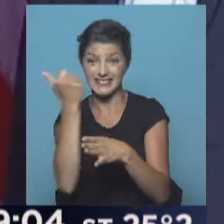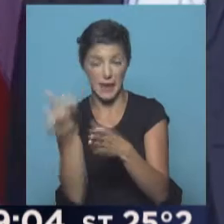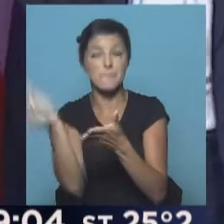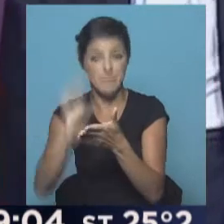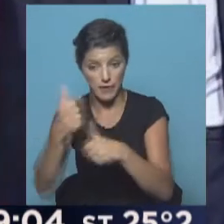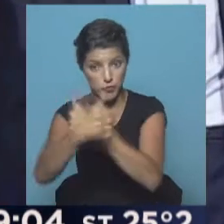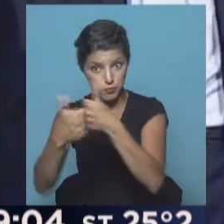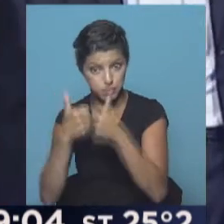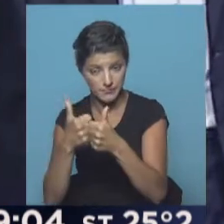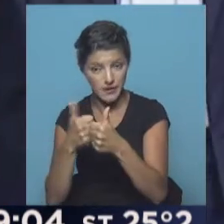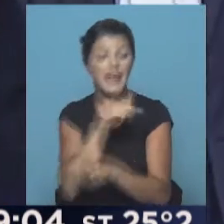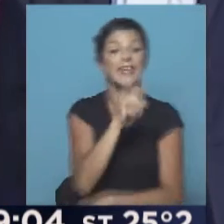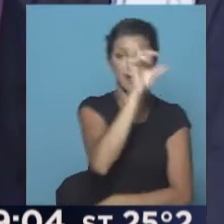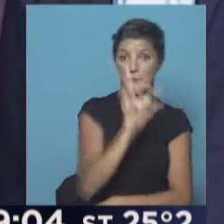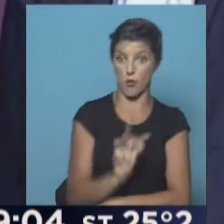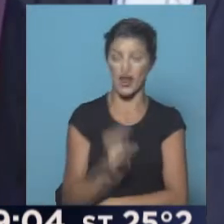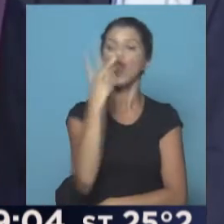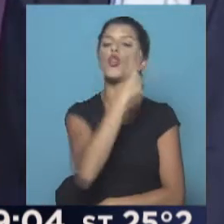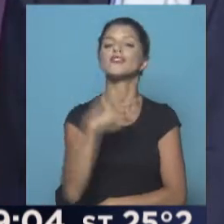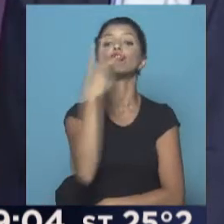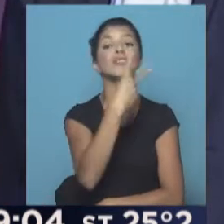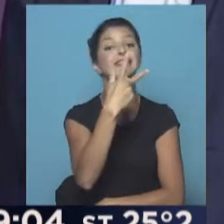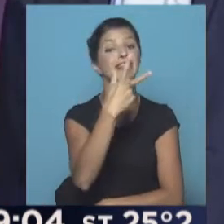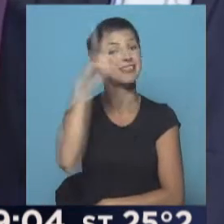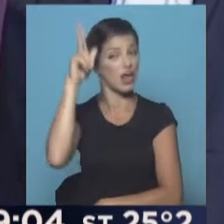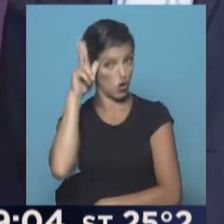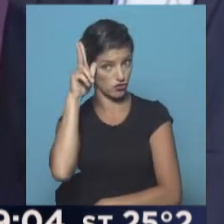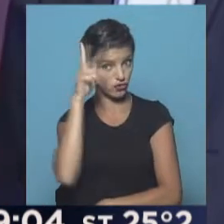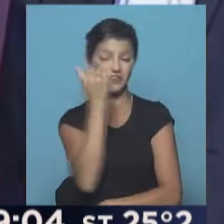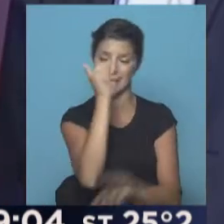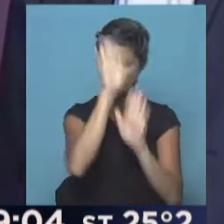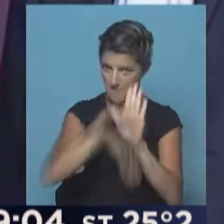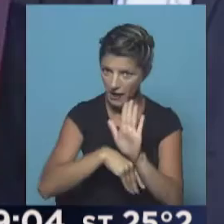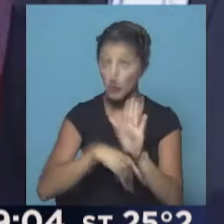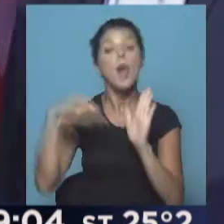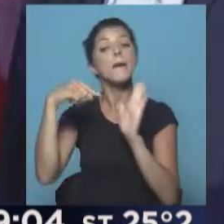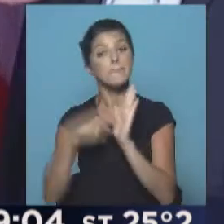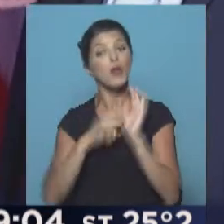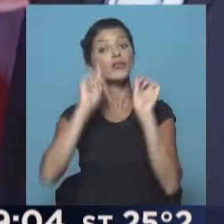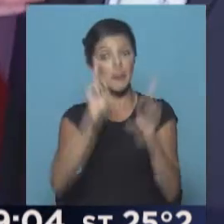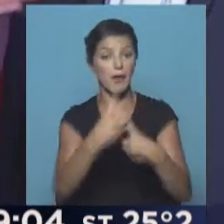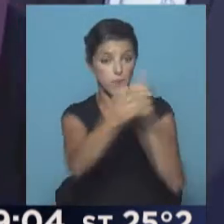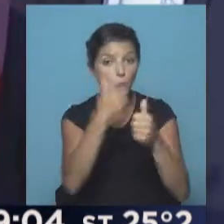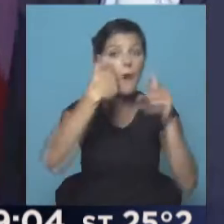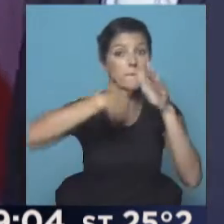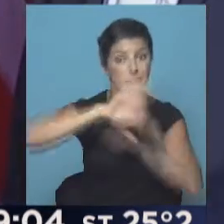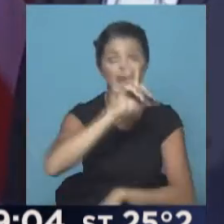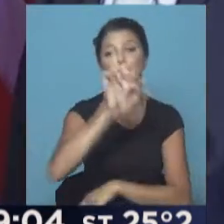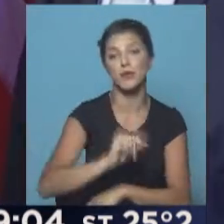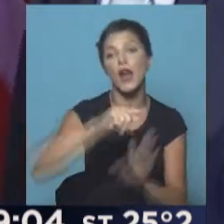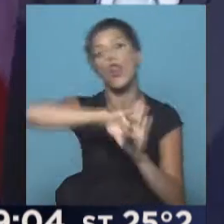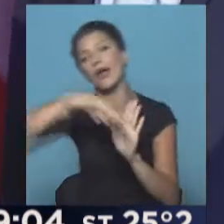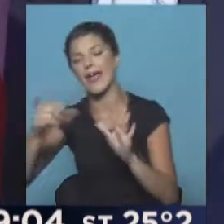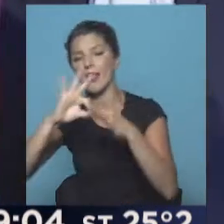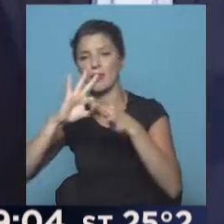los republicanos 238 que perdieron 6. Sin embargo, también conservan la mayoría, 20 más que